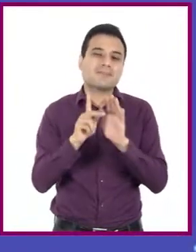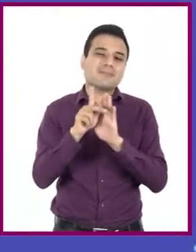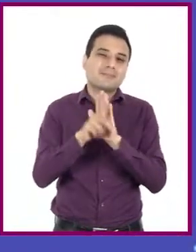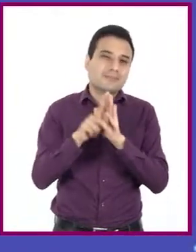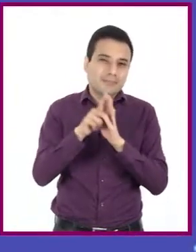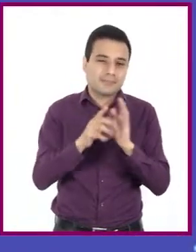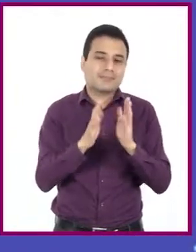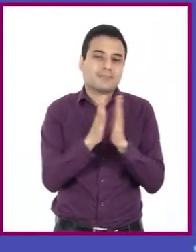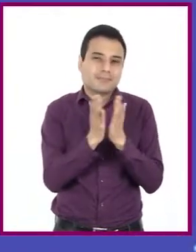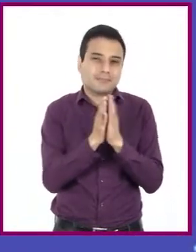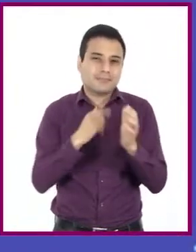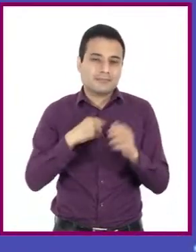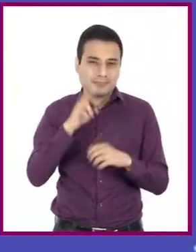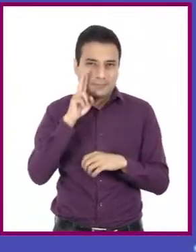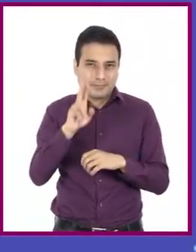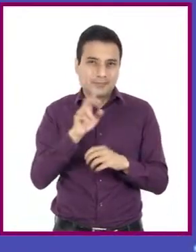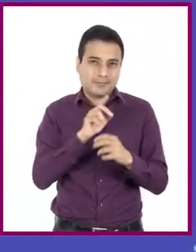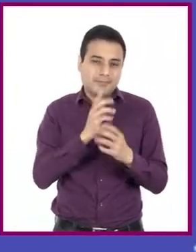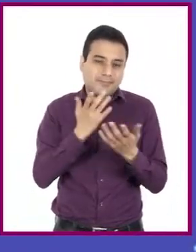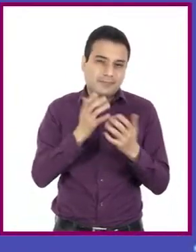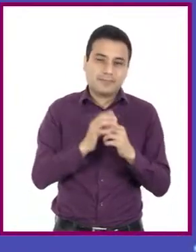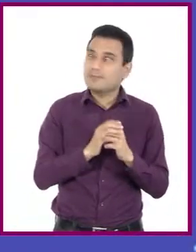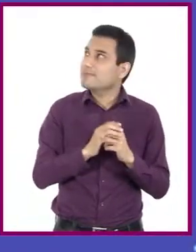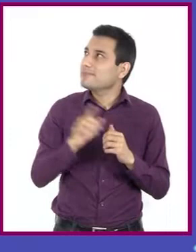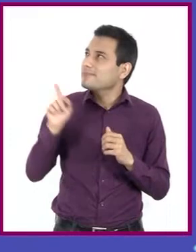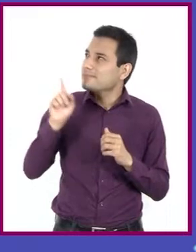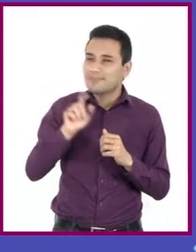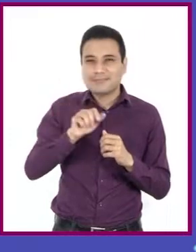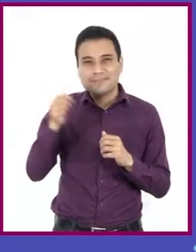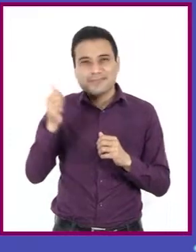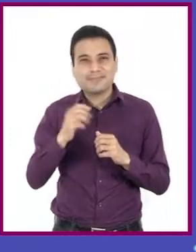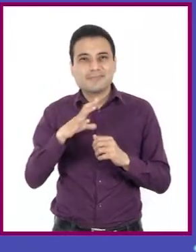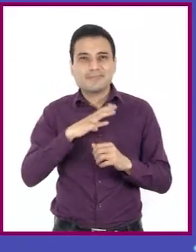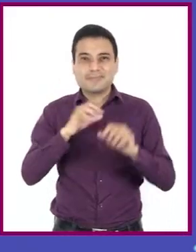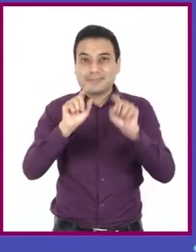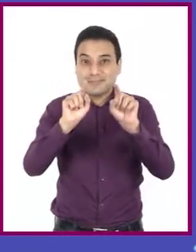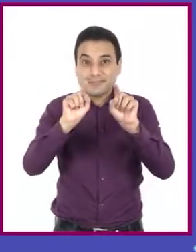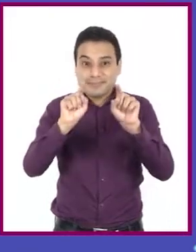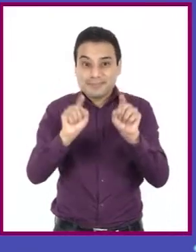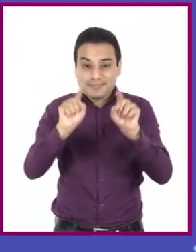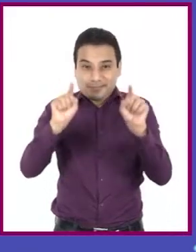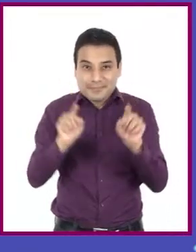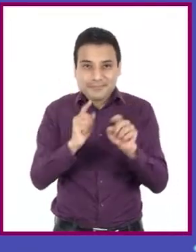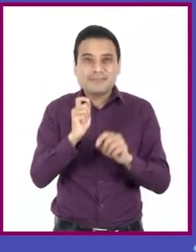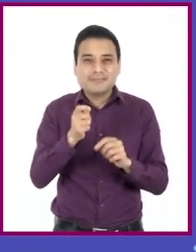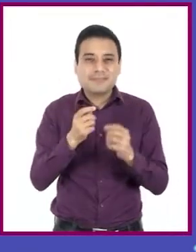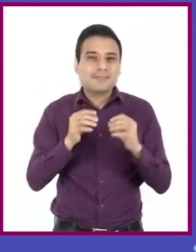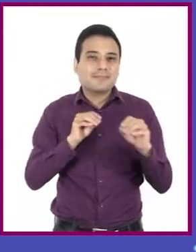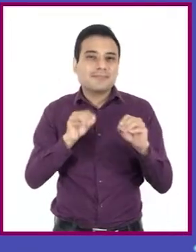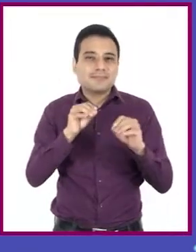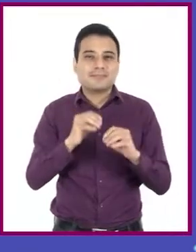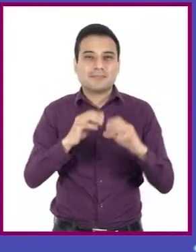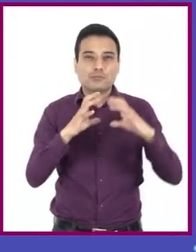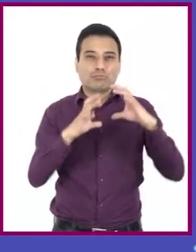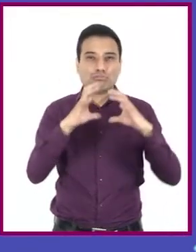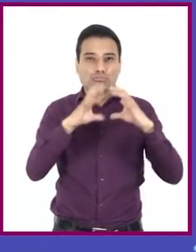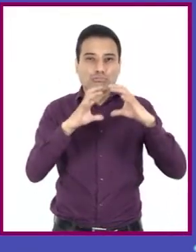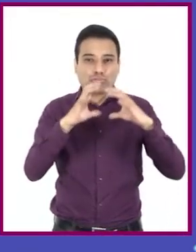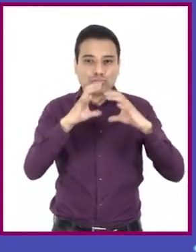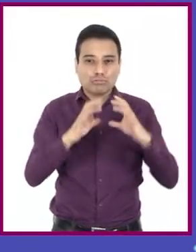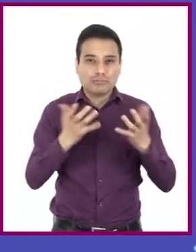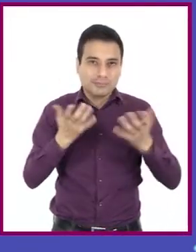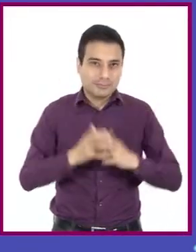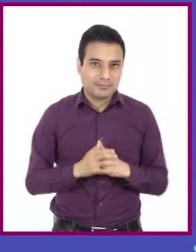segunda imagen, bueno, porque el reloj tiene unas líneas curvas a los costados que expresan como movimiento. Y